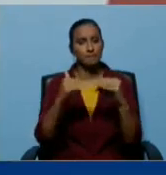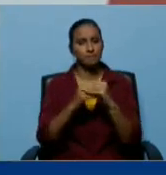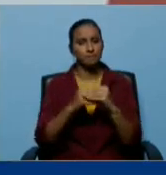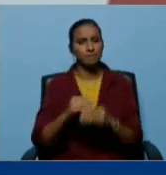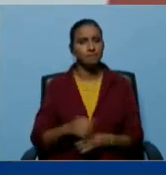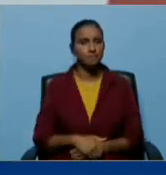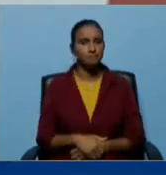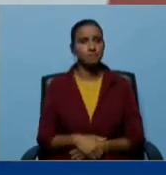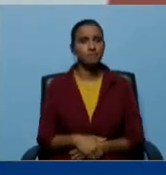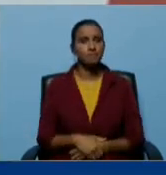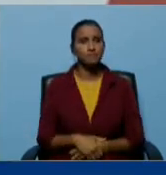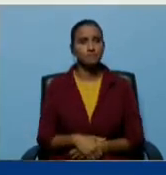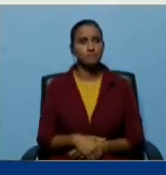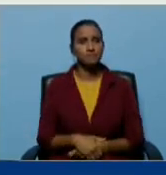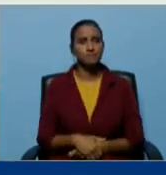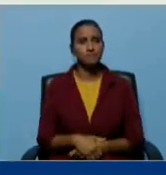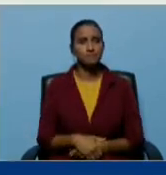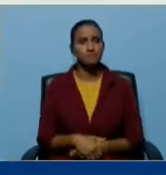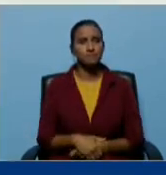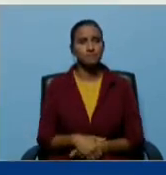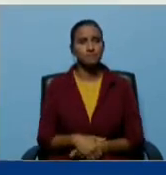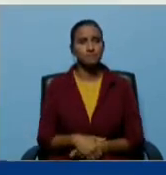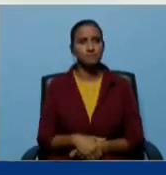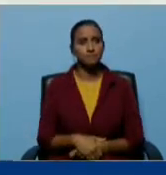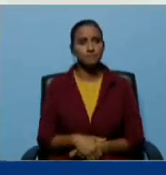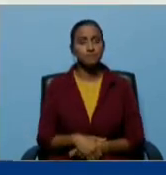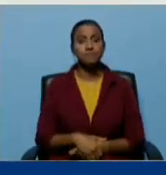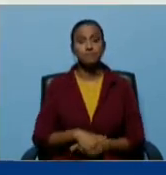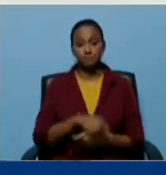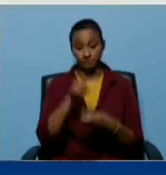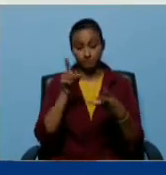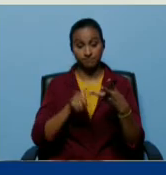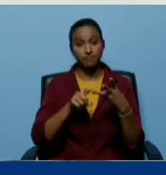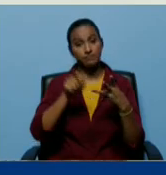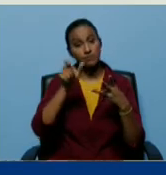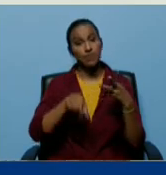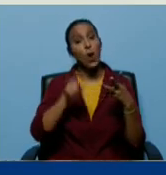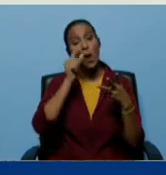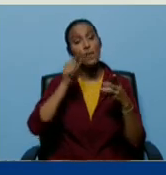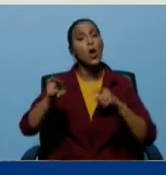compañero Henry Rangel, coordinador nacional del partido